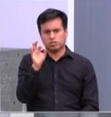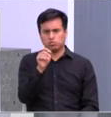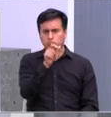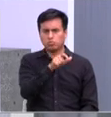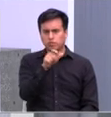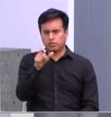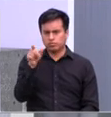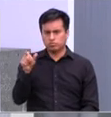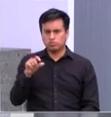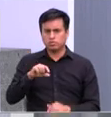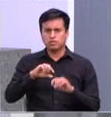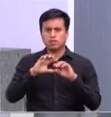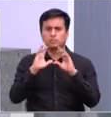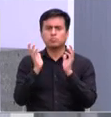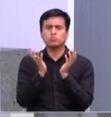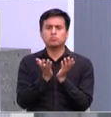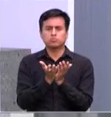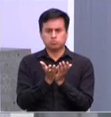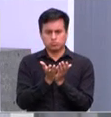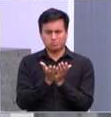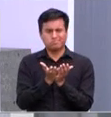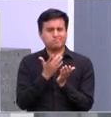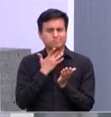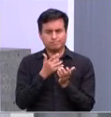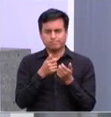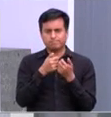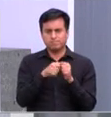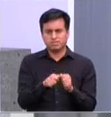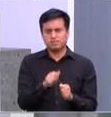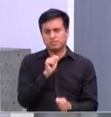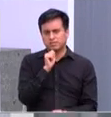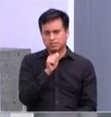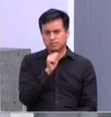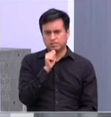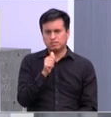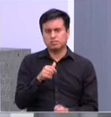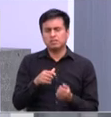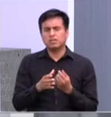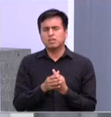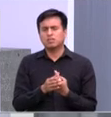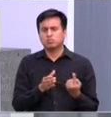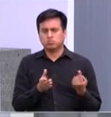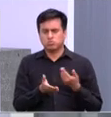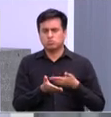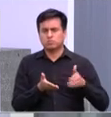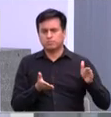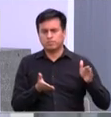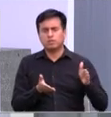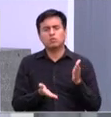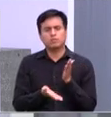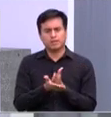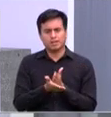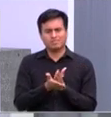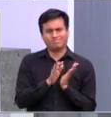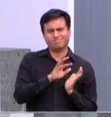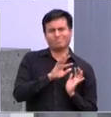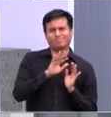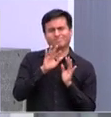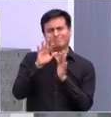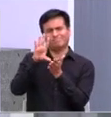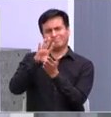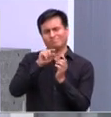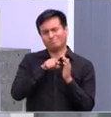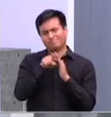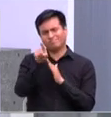la población del mundo sumida en la miseria, en la exclusión, y obligado a migrar sin tener